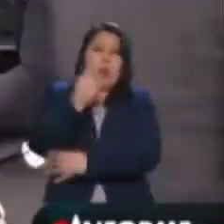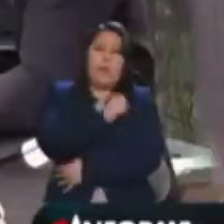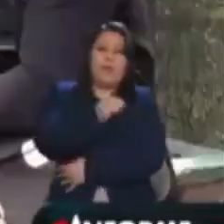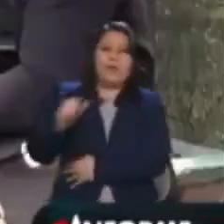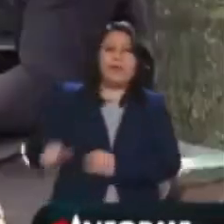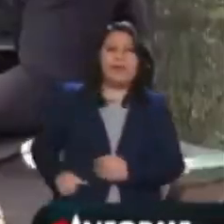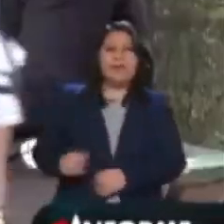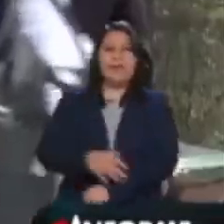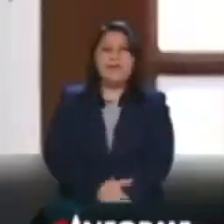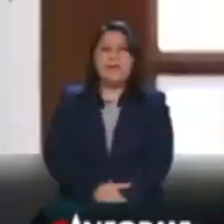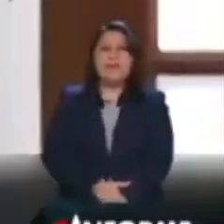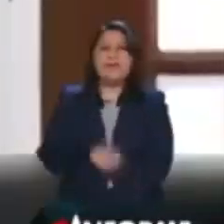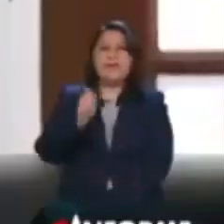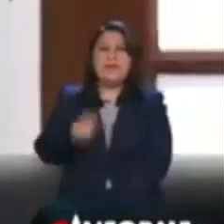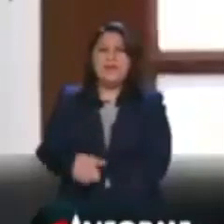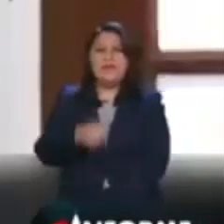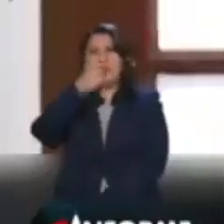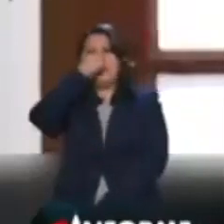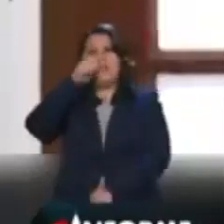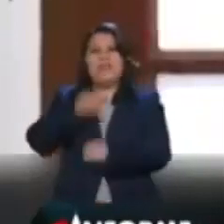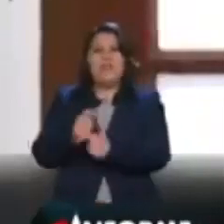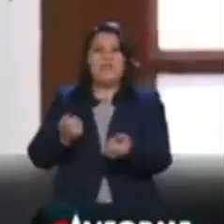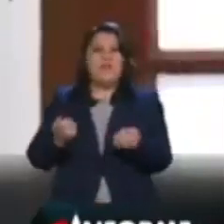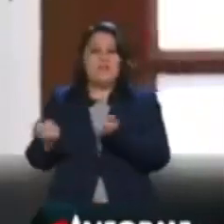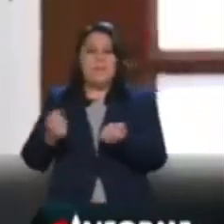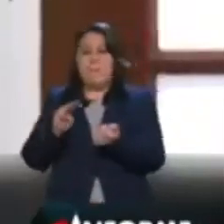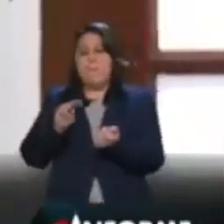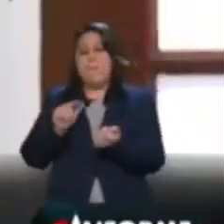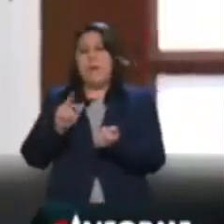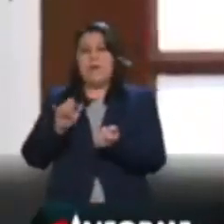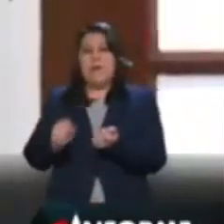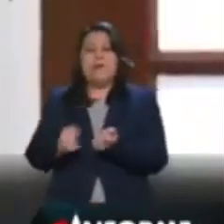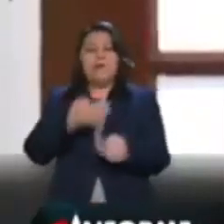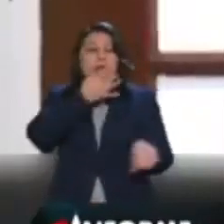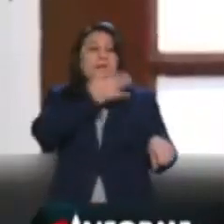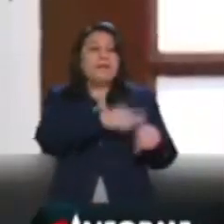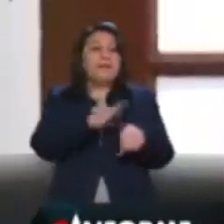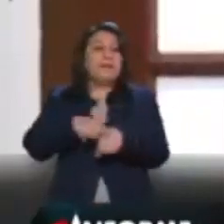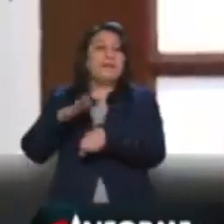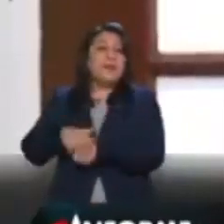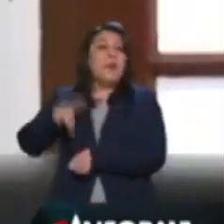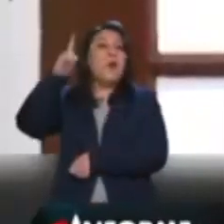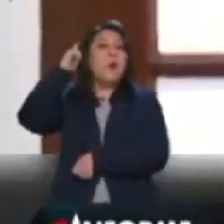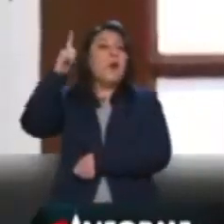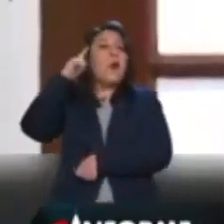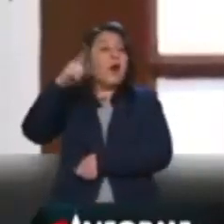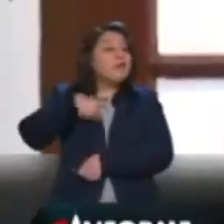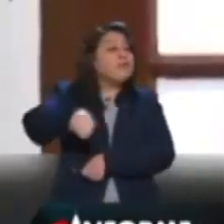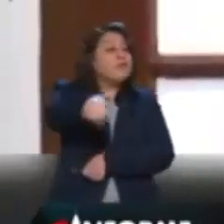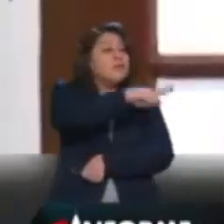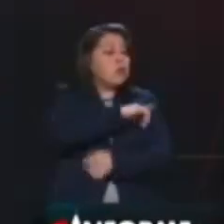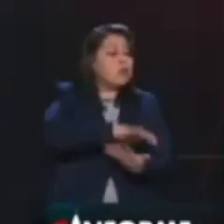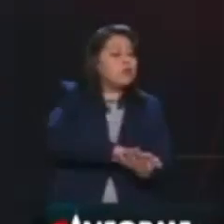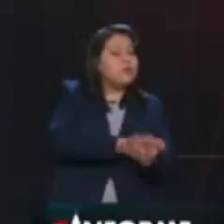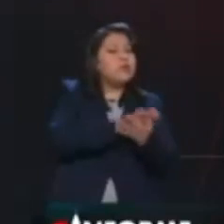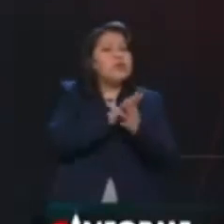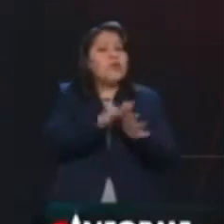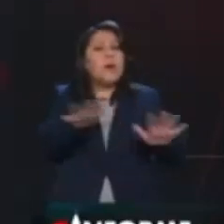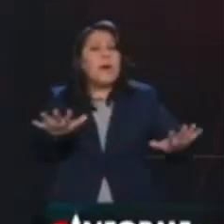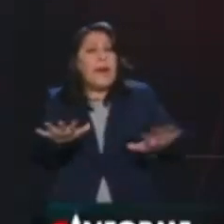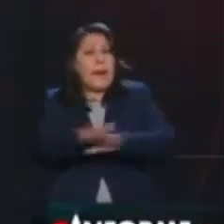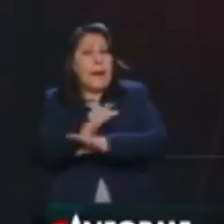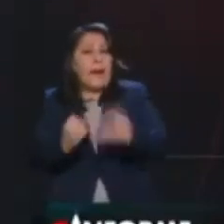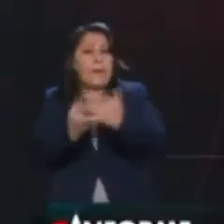el secretario de Gobierno Martí Batres hizo un llamado para que los relevos sean en un acto republicano.